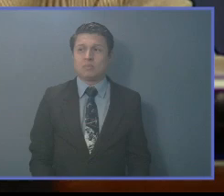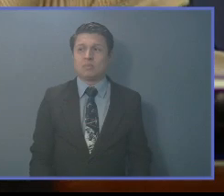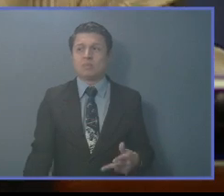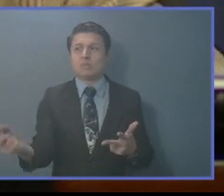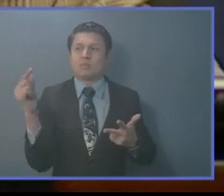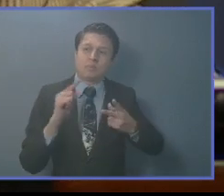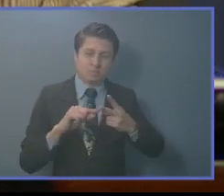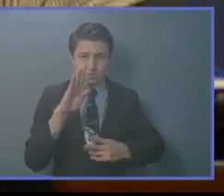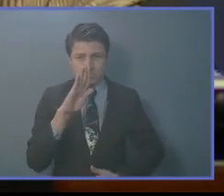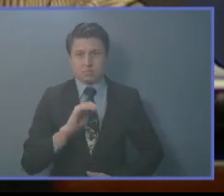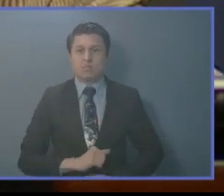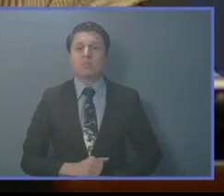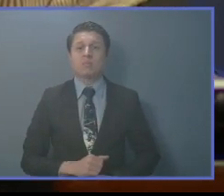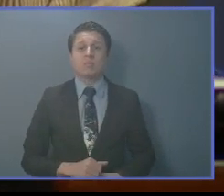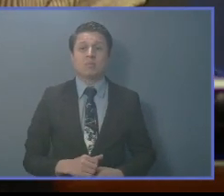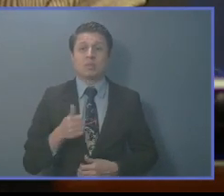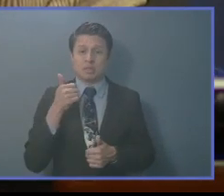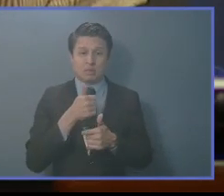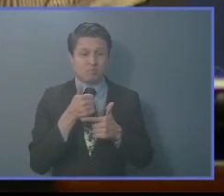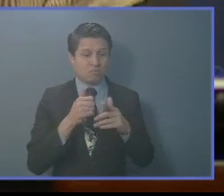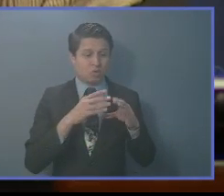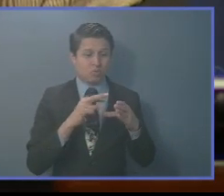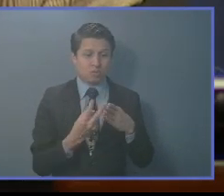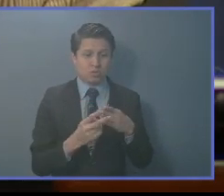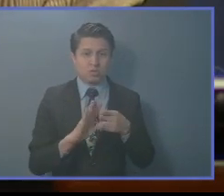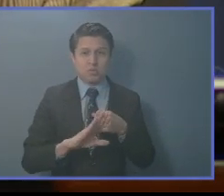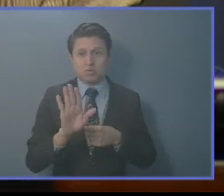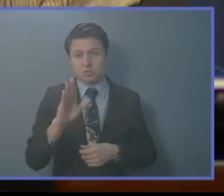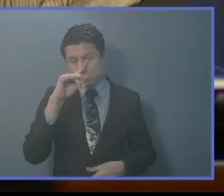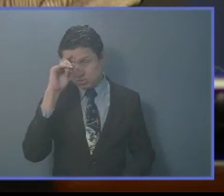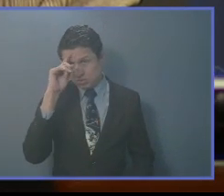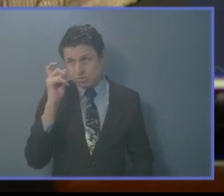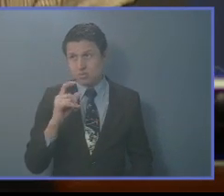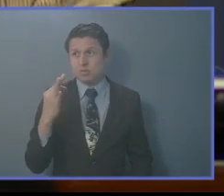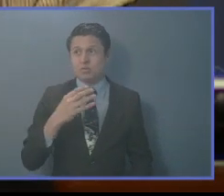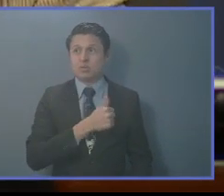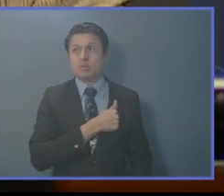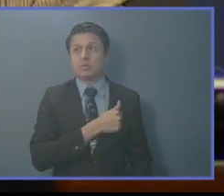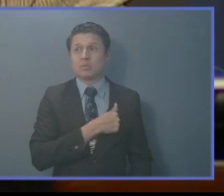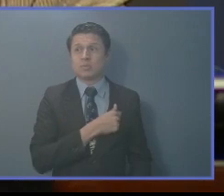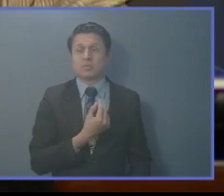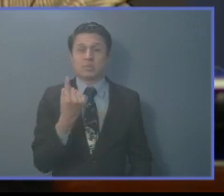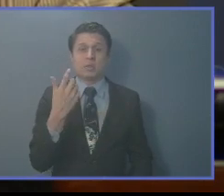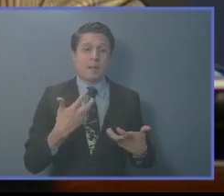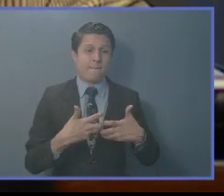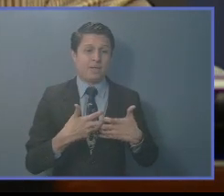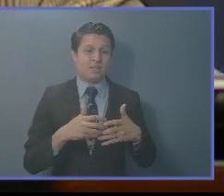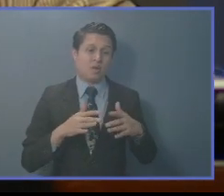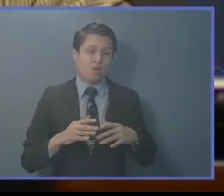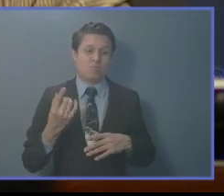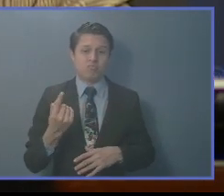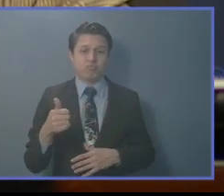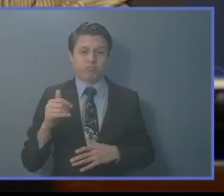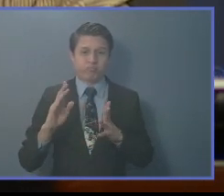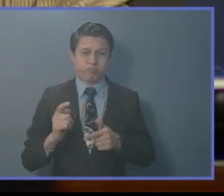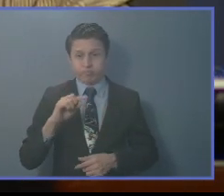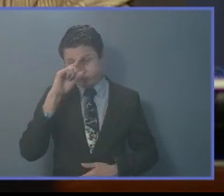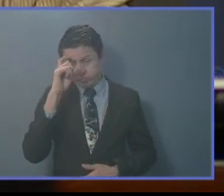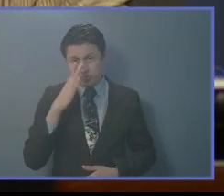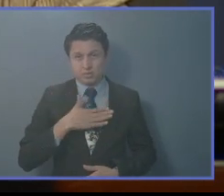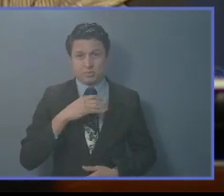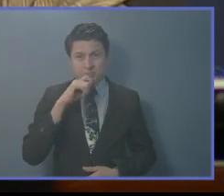B. Intensificar las condiciones de salubridad en los lugares de trabajo es responsabilidad del empleador que en los lugares de trabajo se cuente